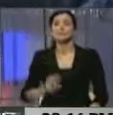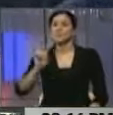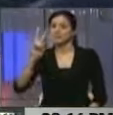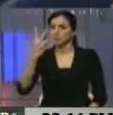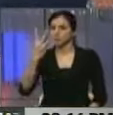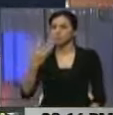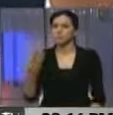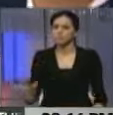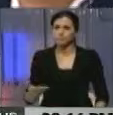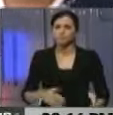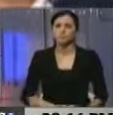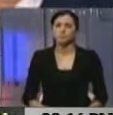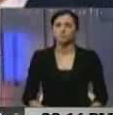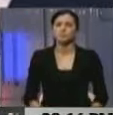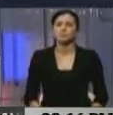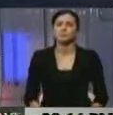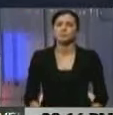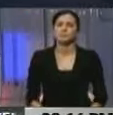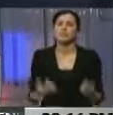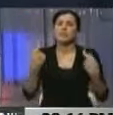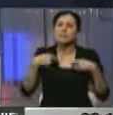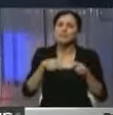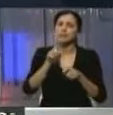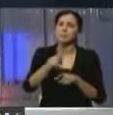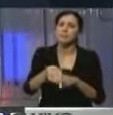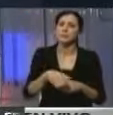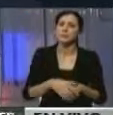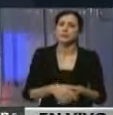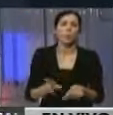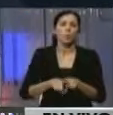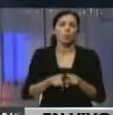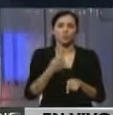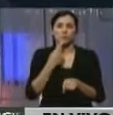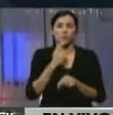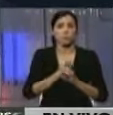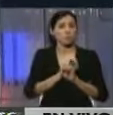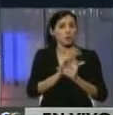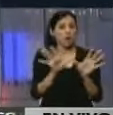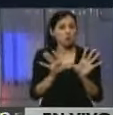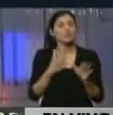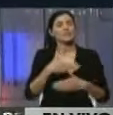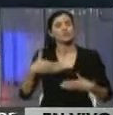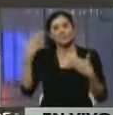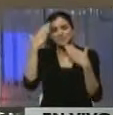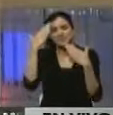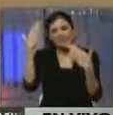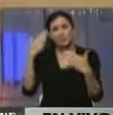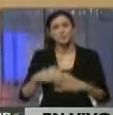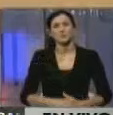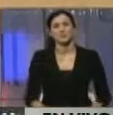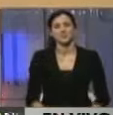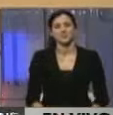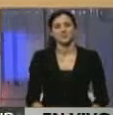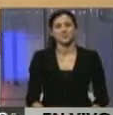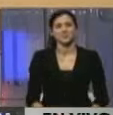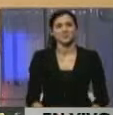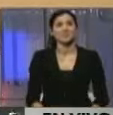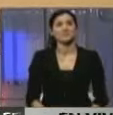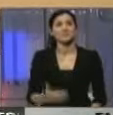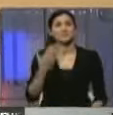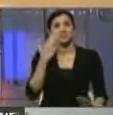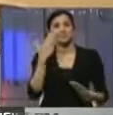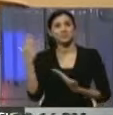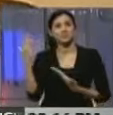lugar, se ha tratado también, como hoy lo hemos dejado claro, quiero saludar, ahí tenemos